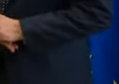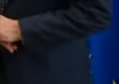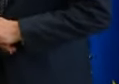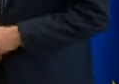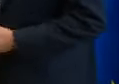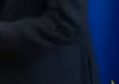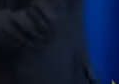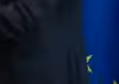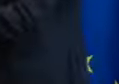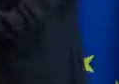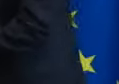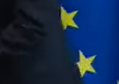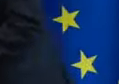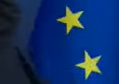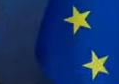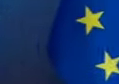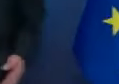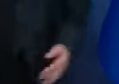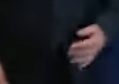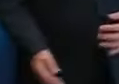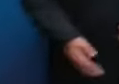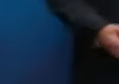usted tiene la palabra como